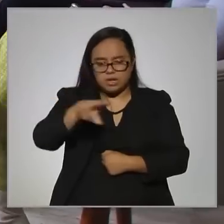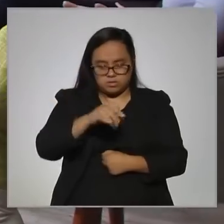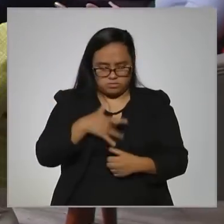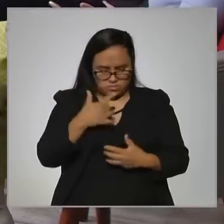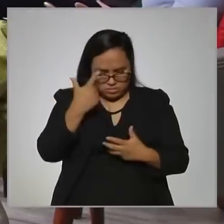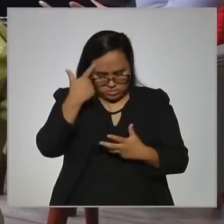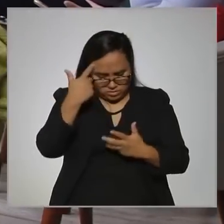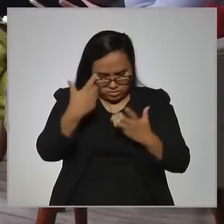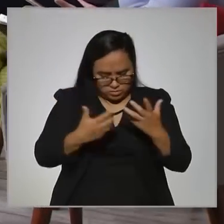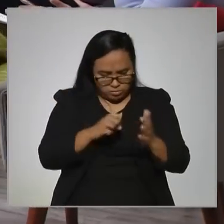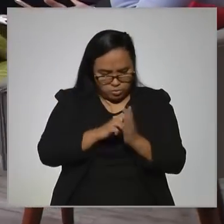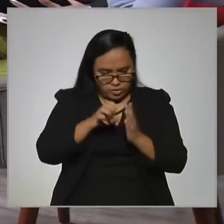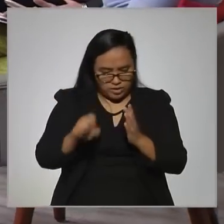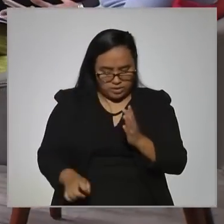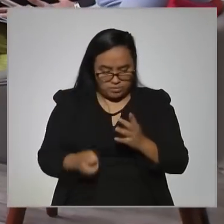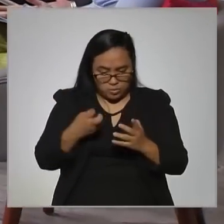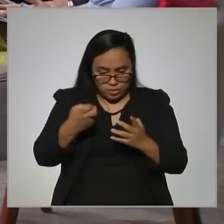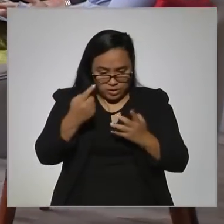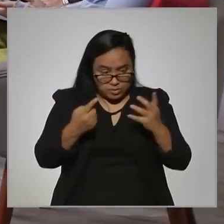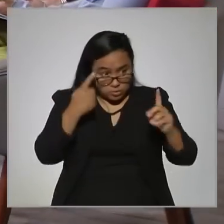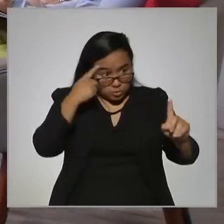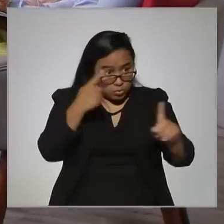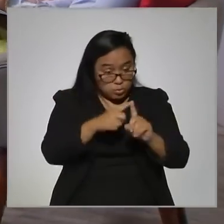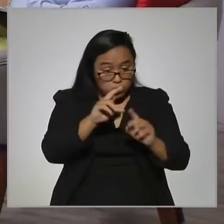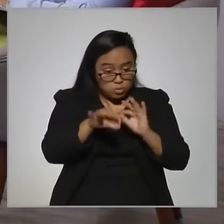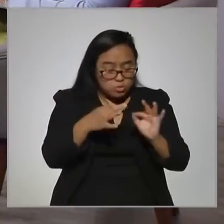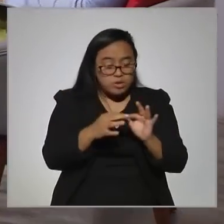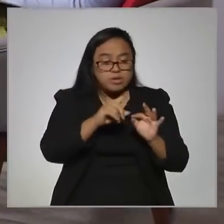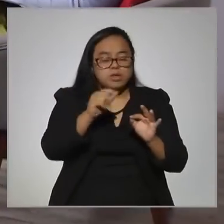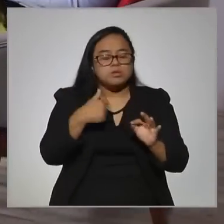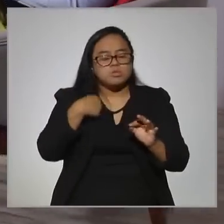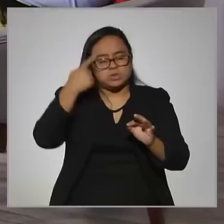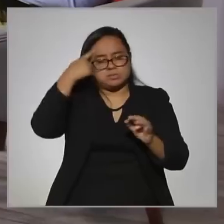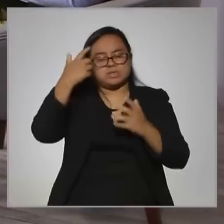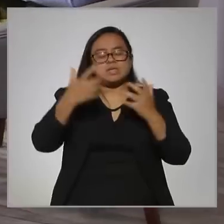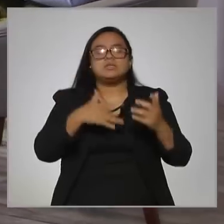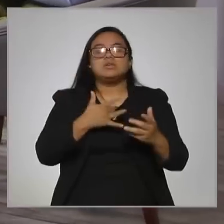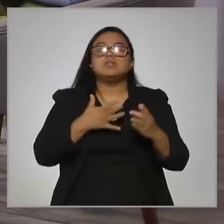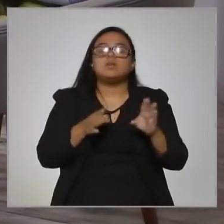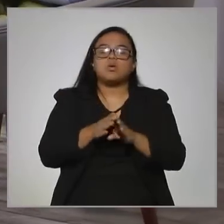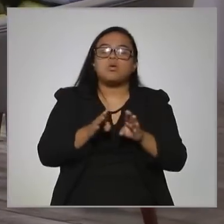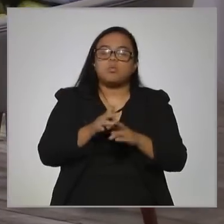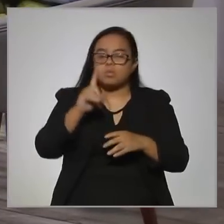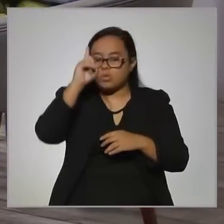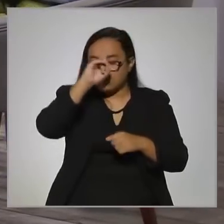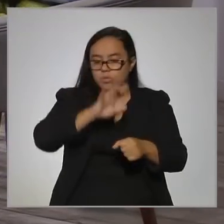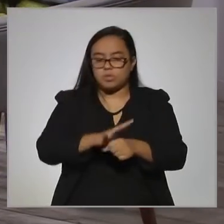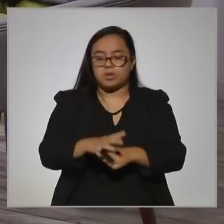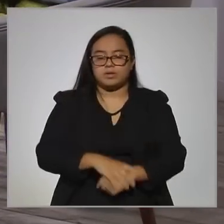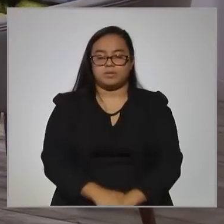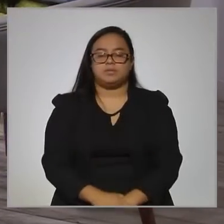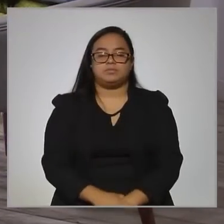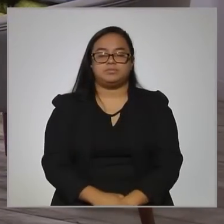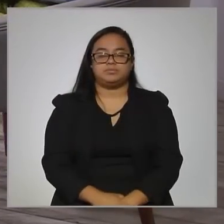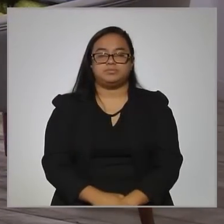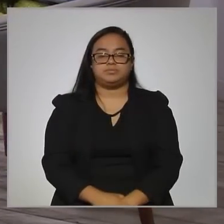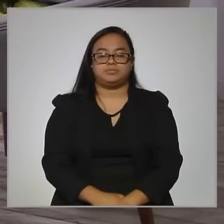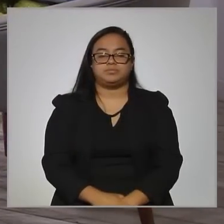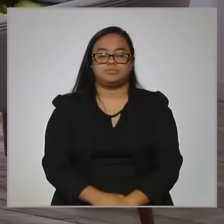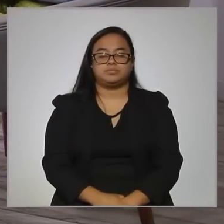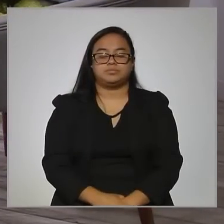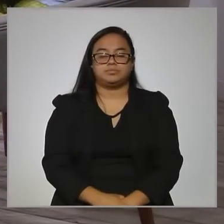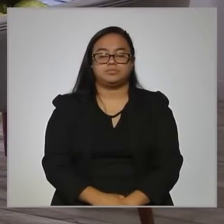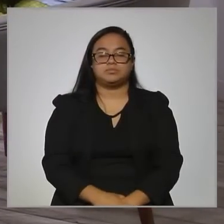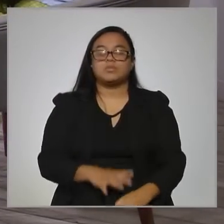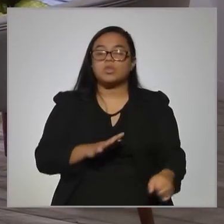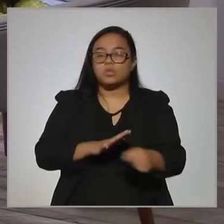frustración si no cumplimos con todos nuestros objetivos? ¿Qué le podemos contestar? Muy buena reflexión. ¿Quién quiere? ¿Pero qué podemos Sí,